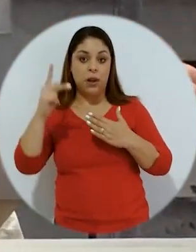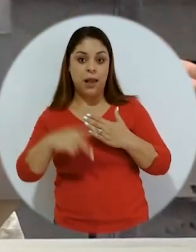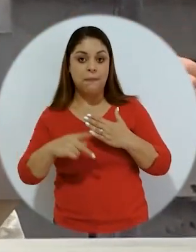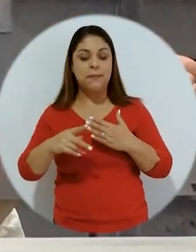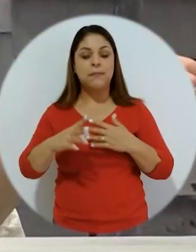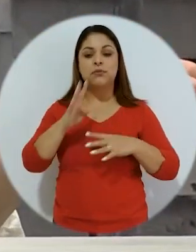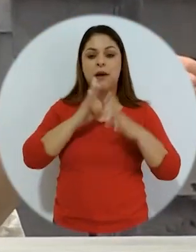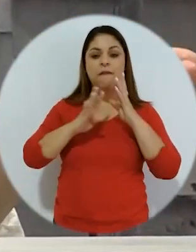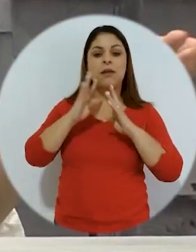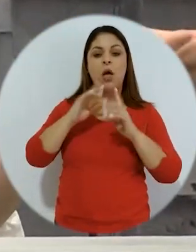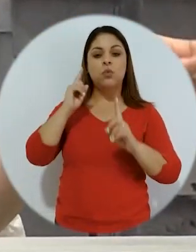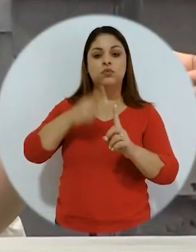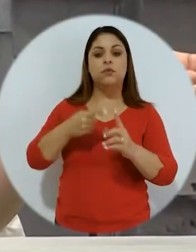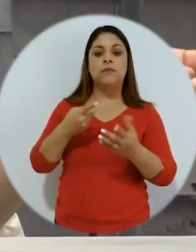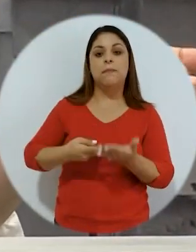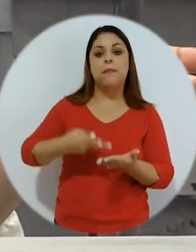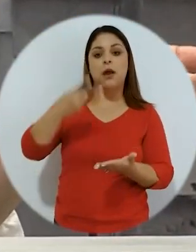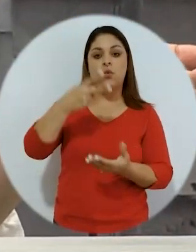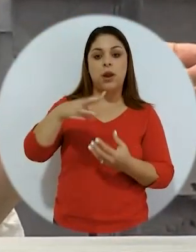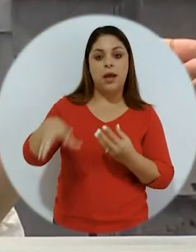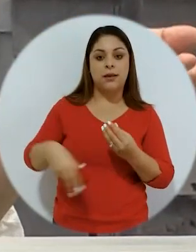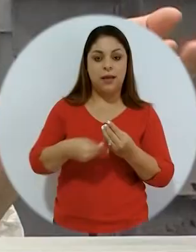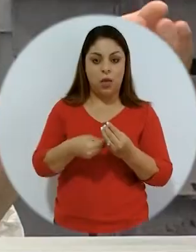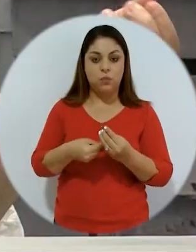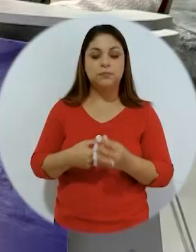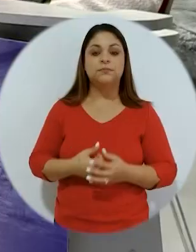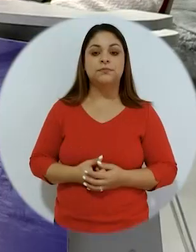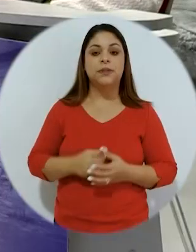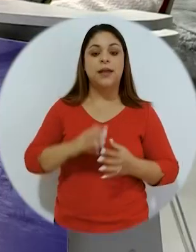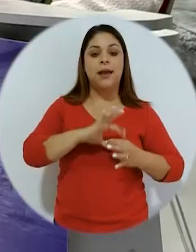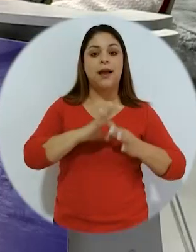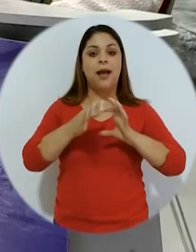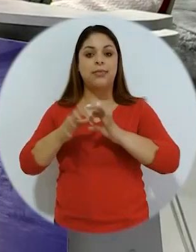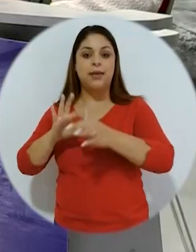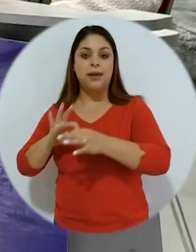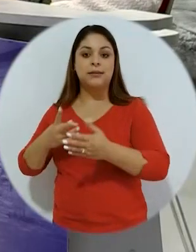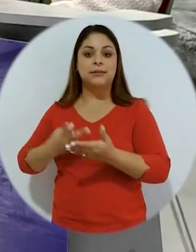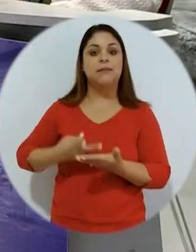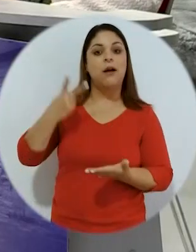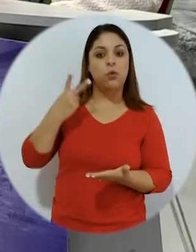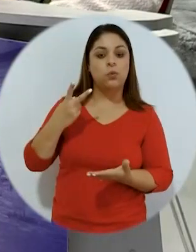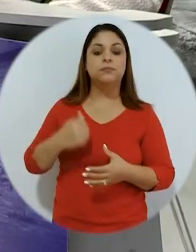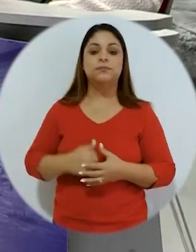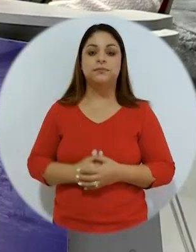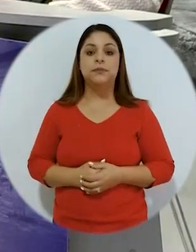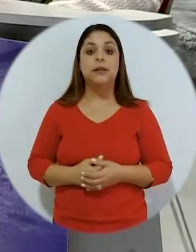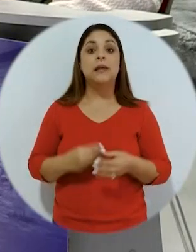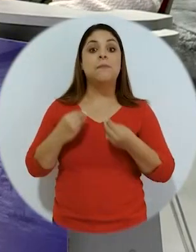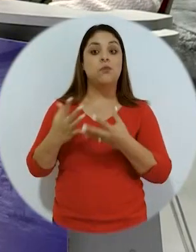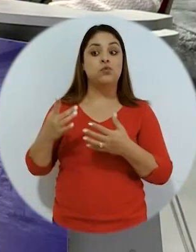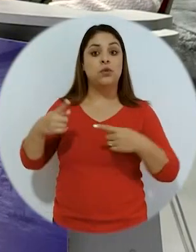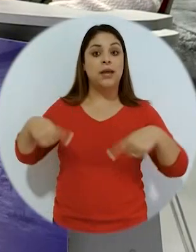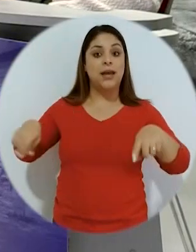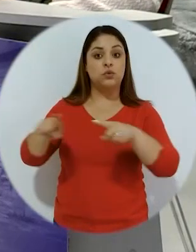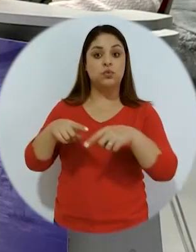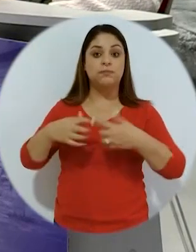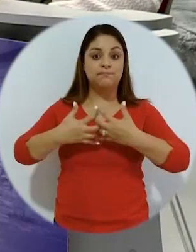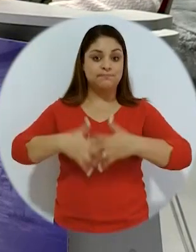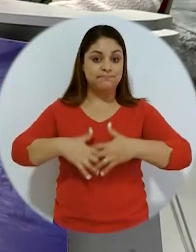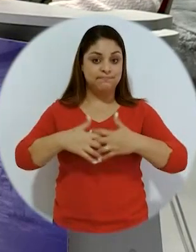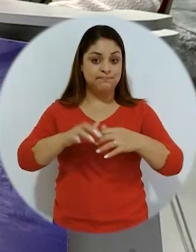del programa, hemos hablado de valor agregado, de las cadenas de valor de los productos, y que muchos de